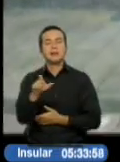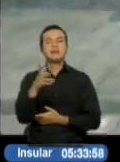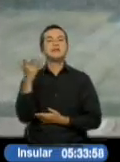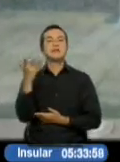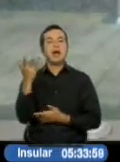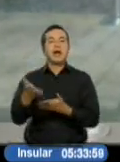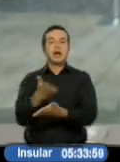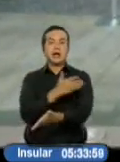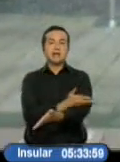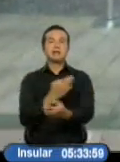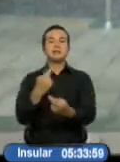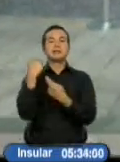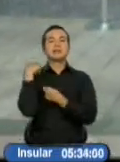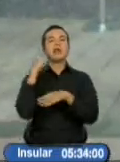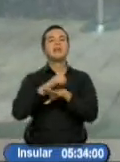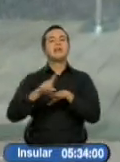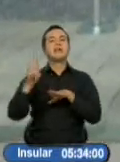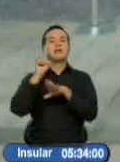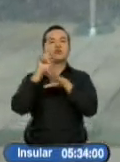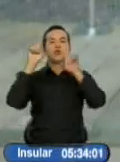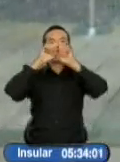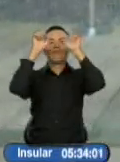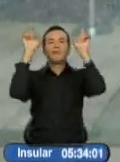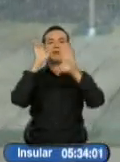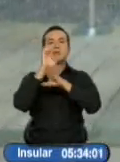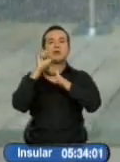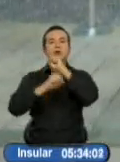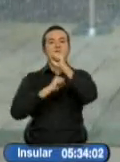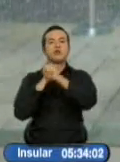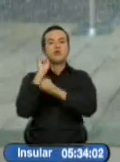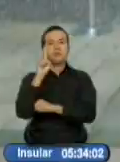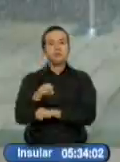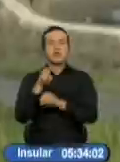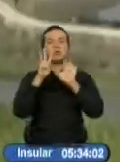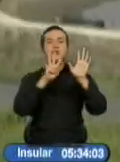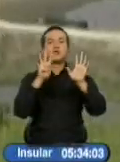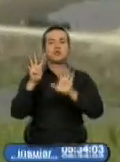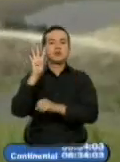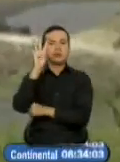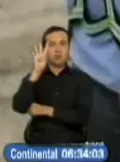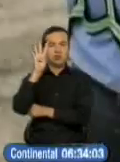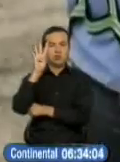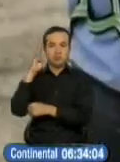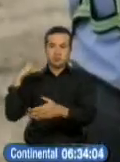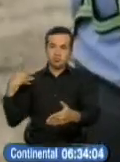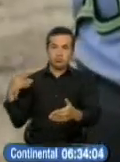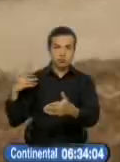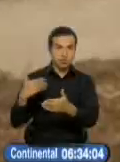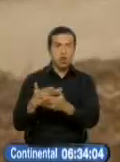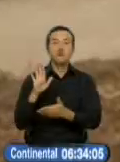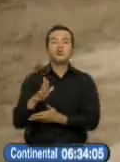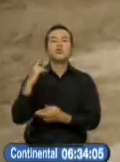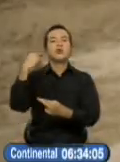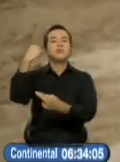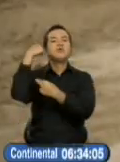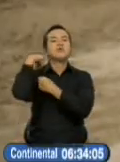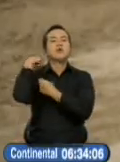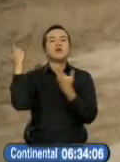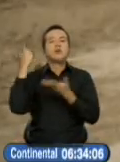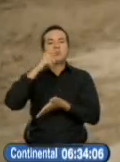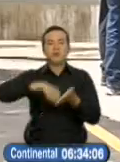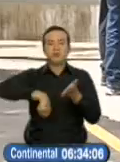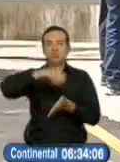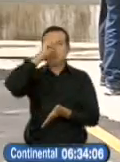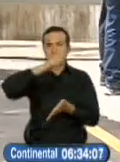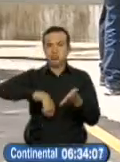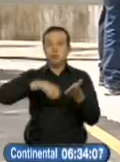había desempeñado como director de la empresa en Ecuador desde 1994. Durante ese tiempo fue el responsable de la adjudicación y